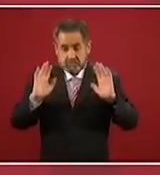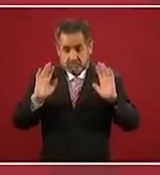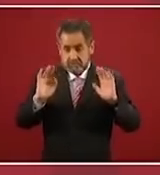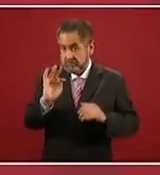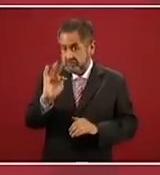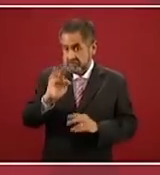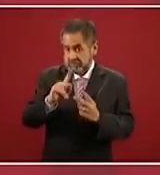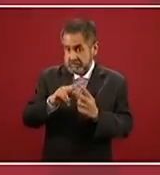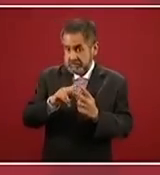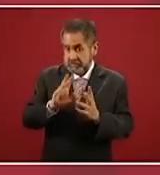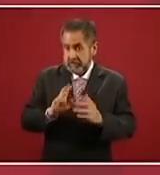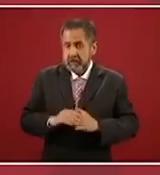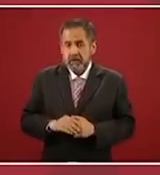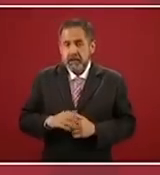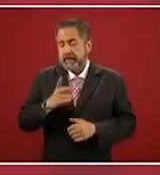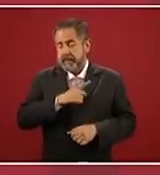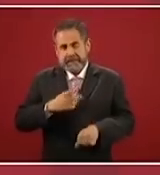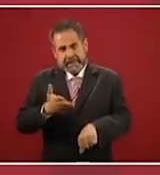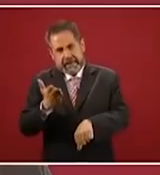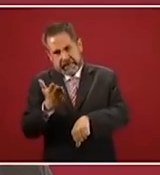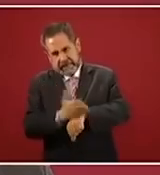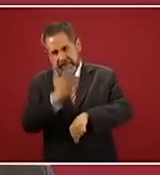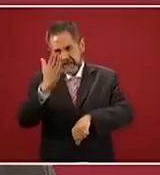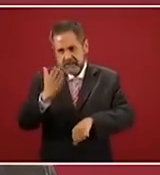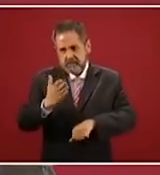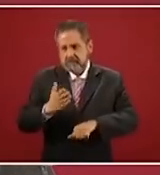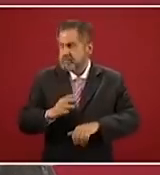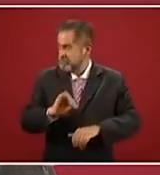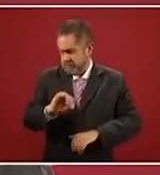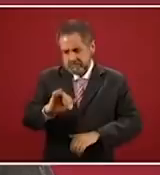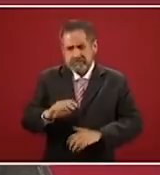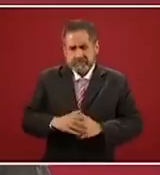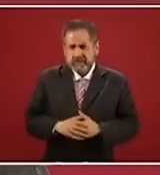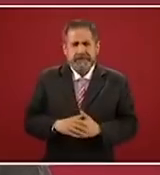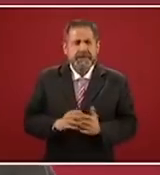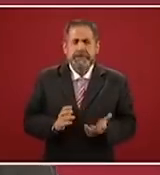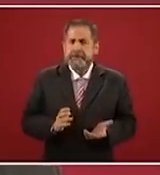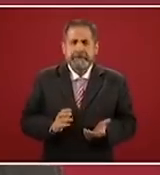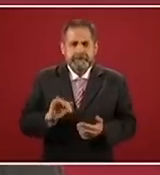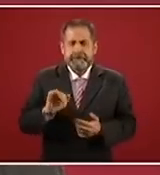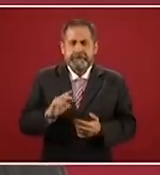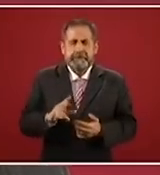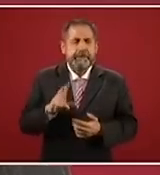¿sí? Se tiene que castigar. Ya no hay